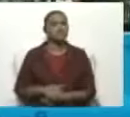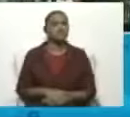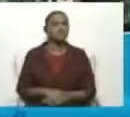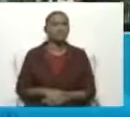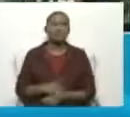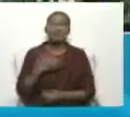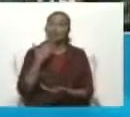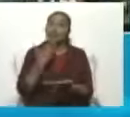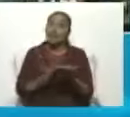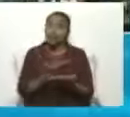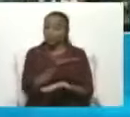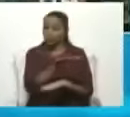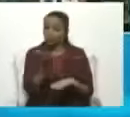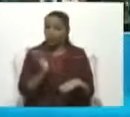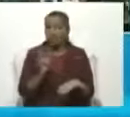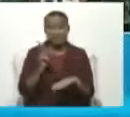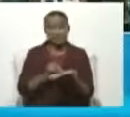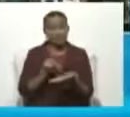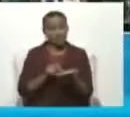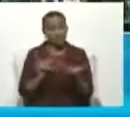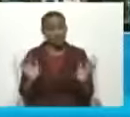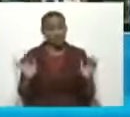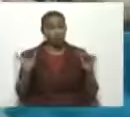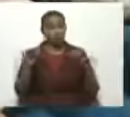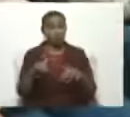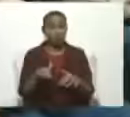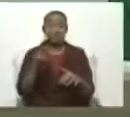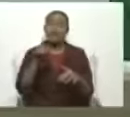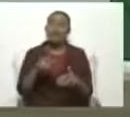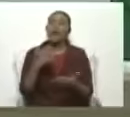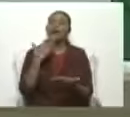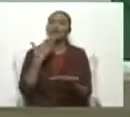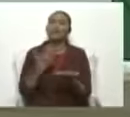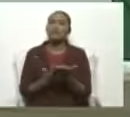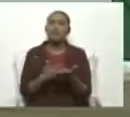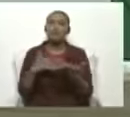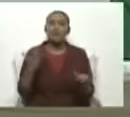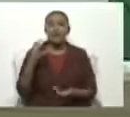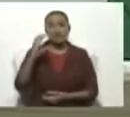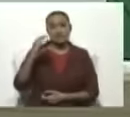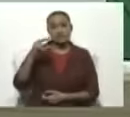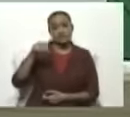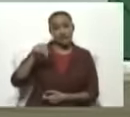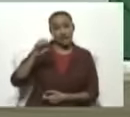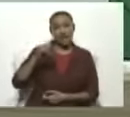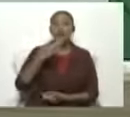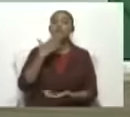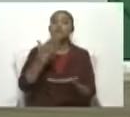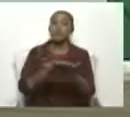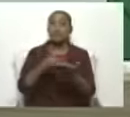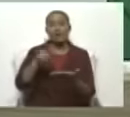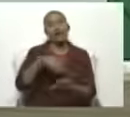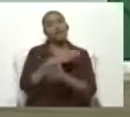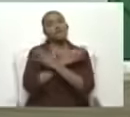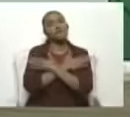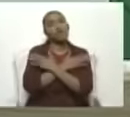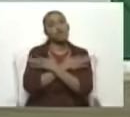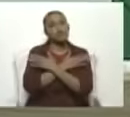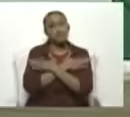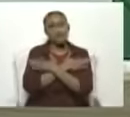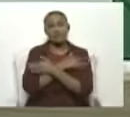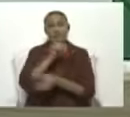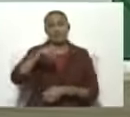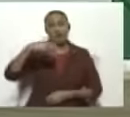todos los presentes. También queremos dar un agradecimiento desde el Poder Electoral. Queremos agradecer y felicitar a la Fuerza